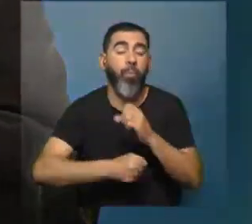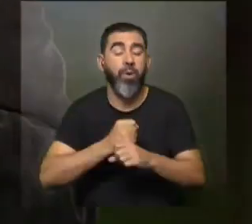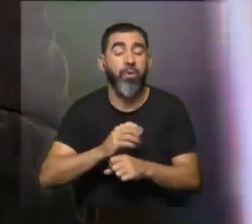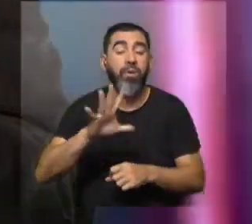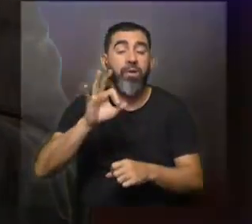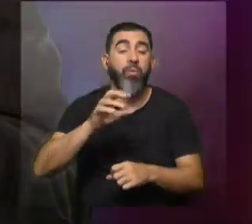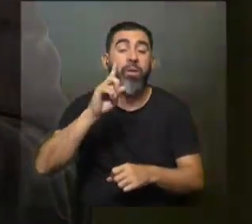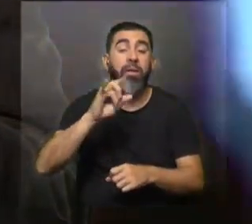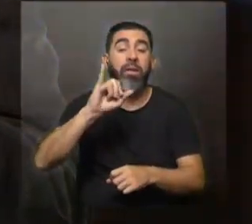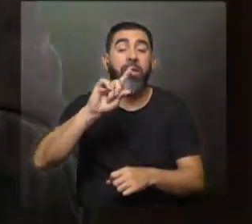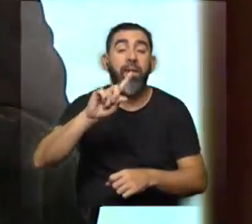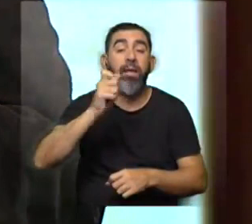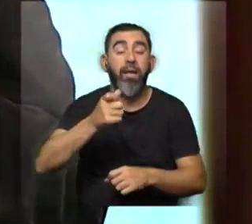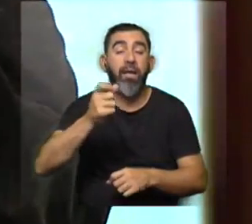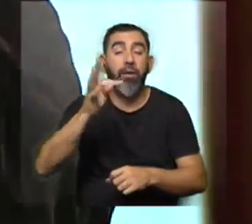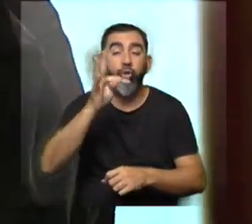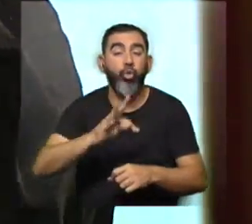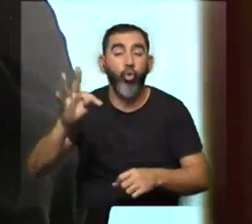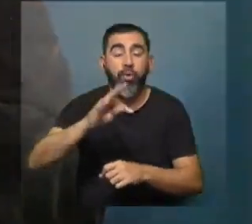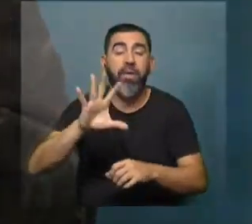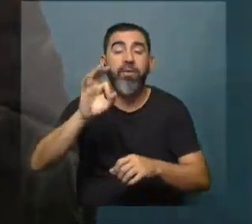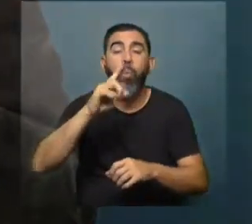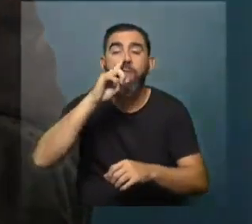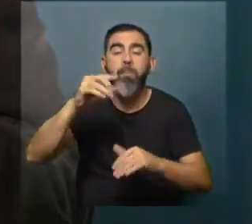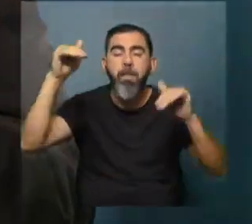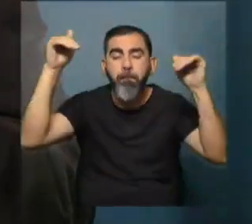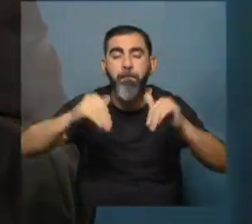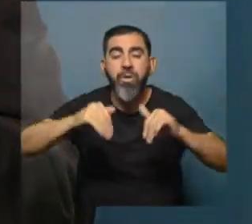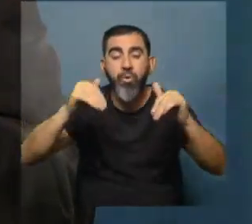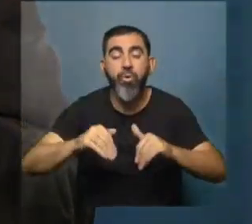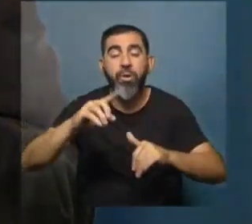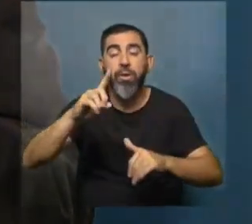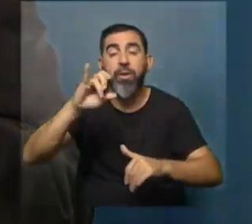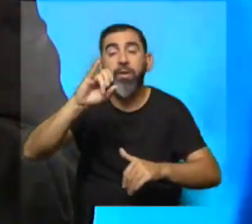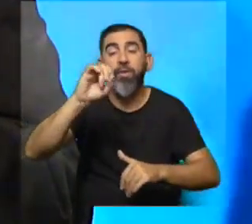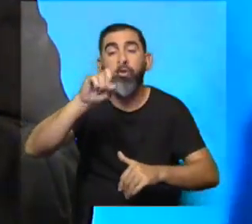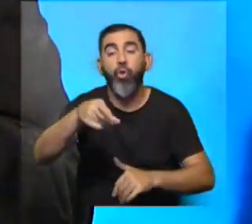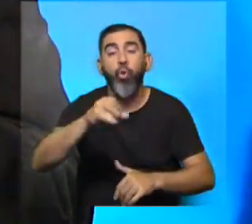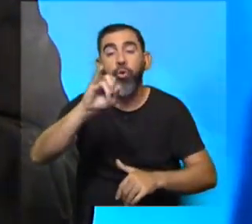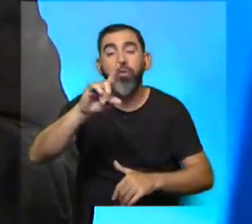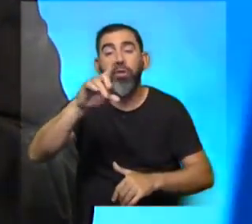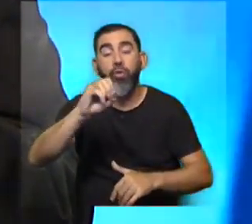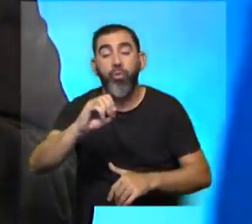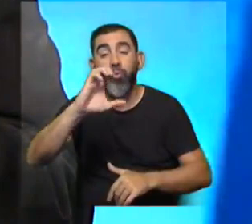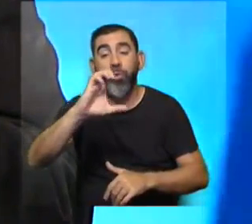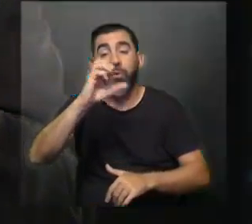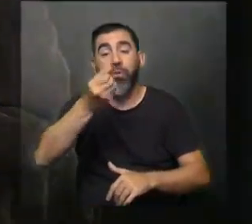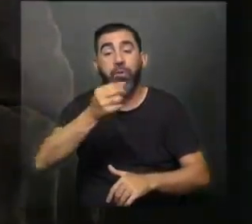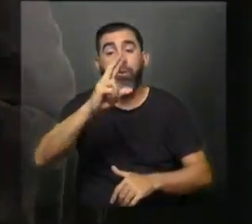50 gigatoneladas o 50.000 millones de toneladas de dióxido de carbono. ¿Está bien? A este